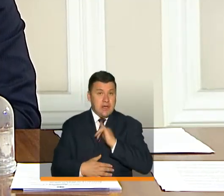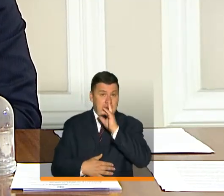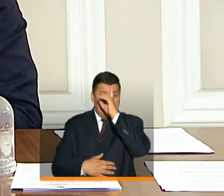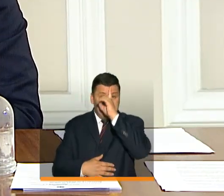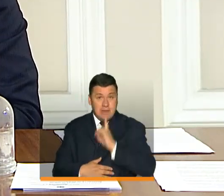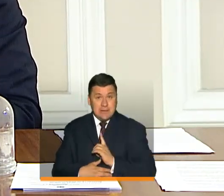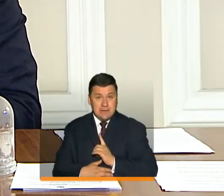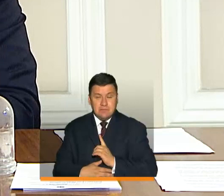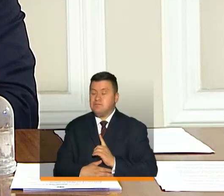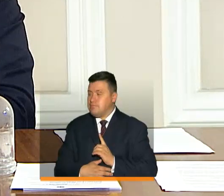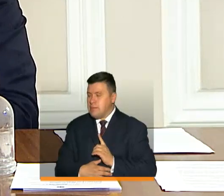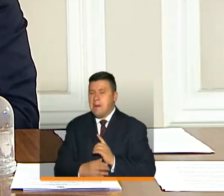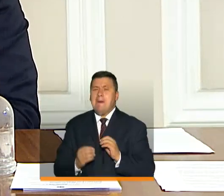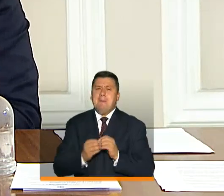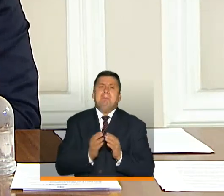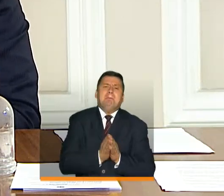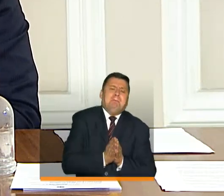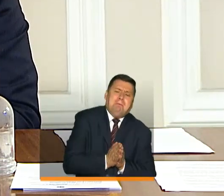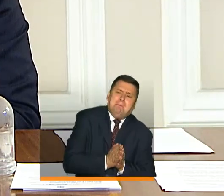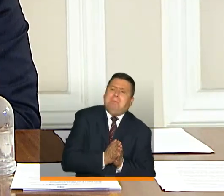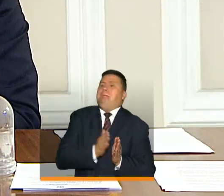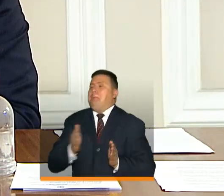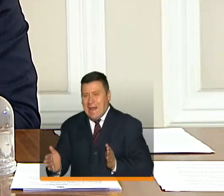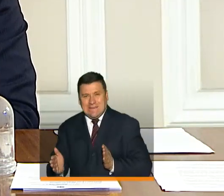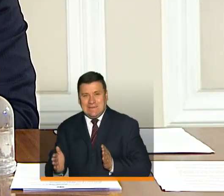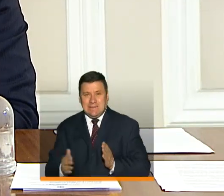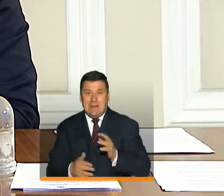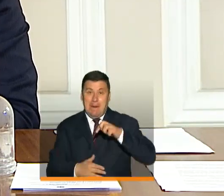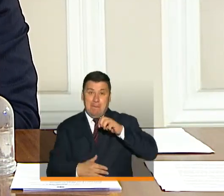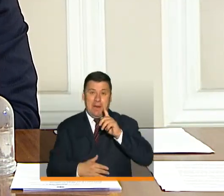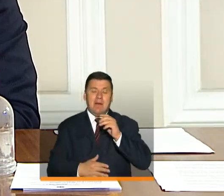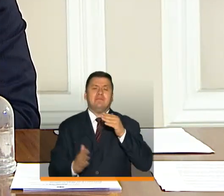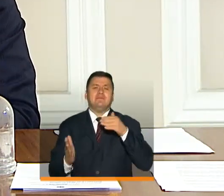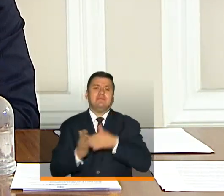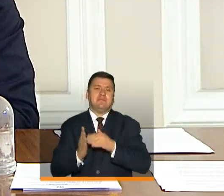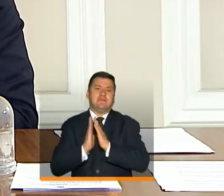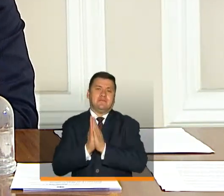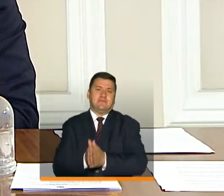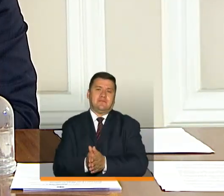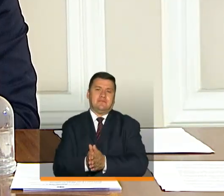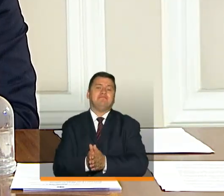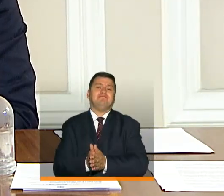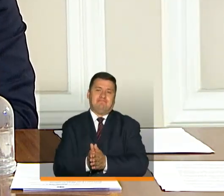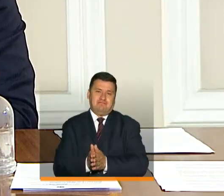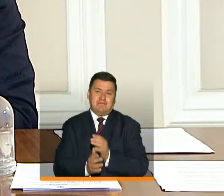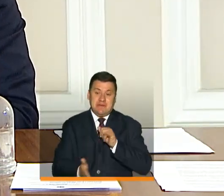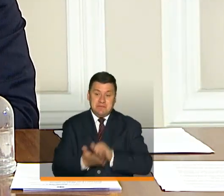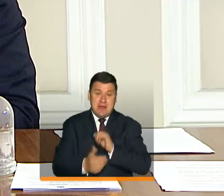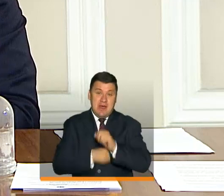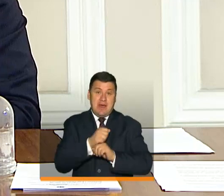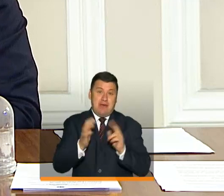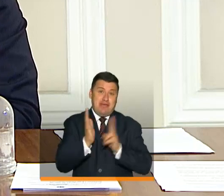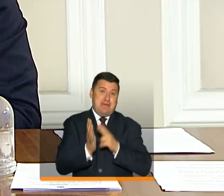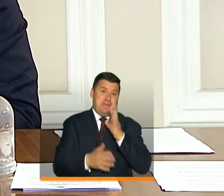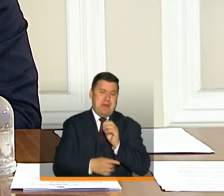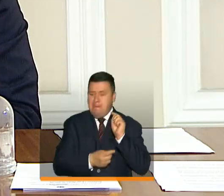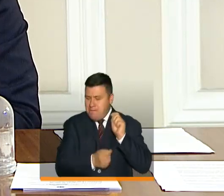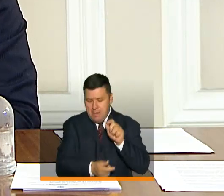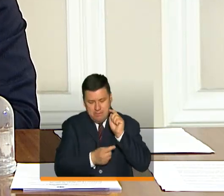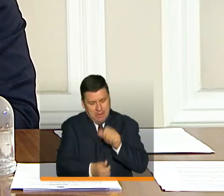decisión de ampliar el PAEF hasta el mes de diciembre de este año. ¿Y